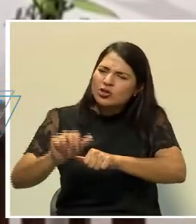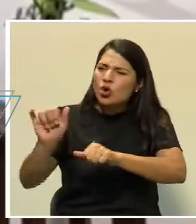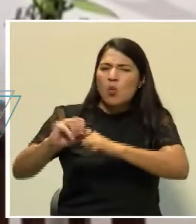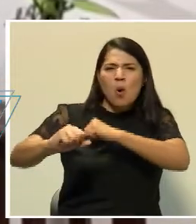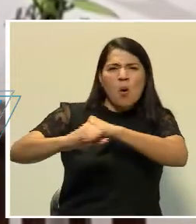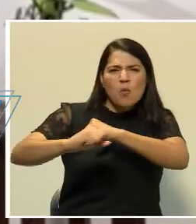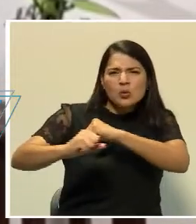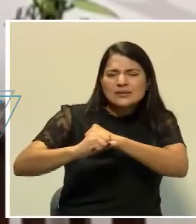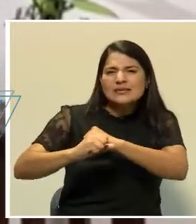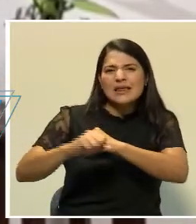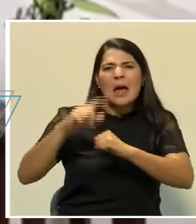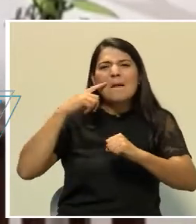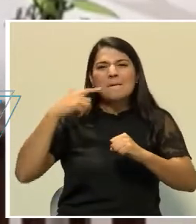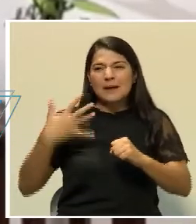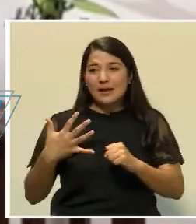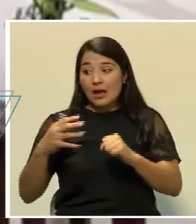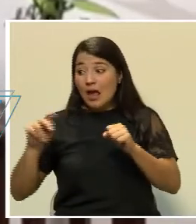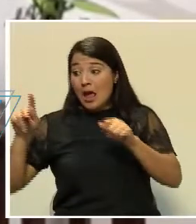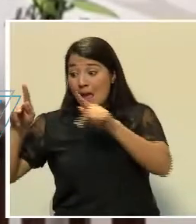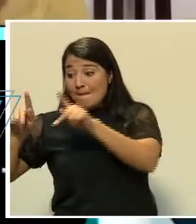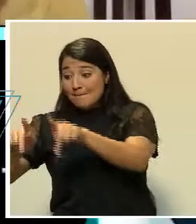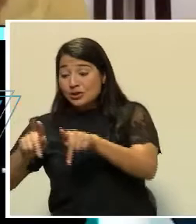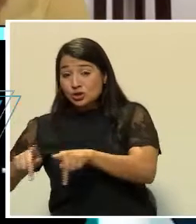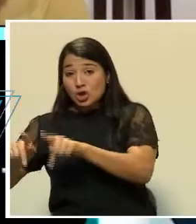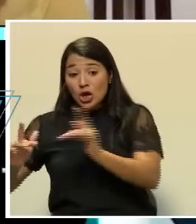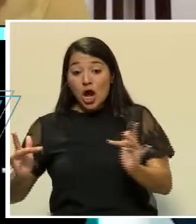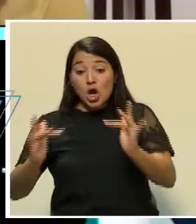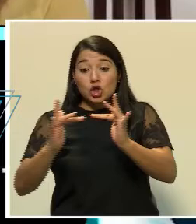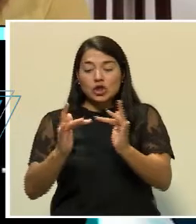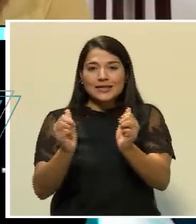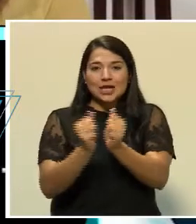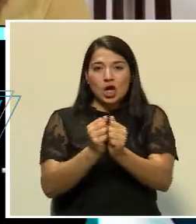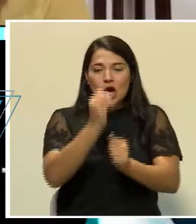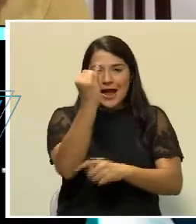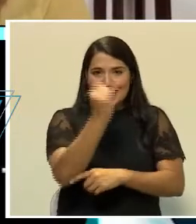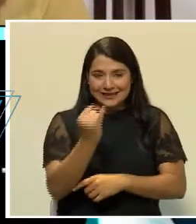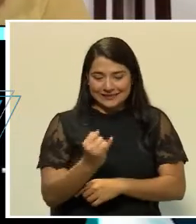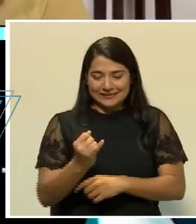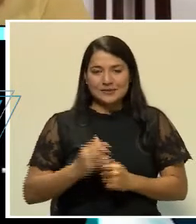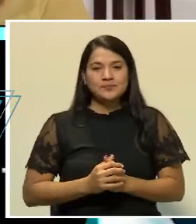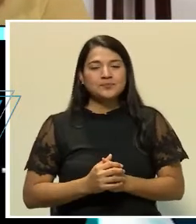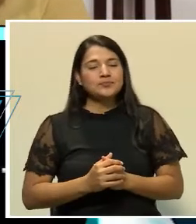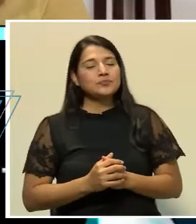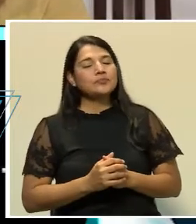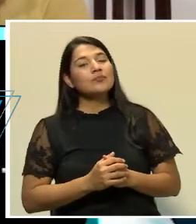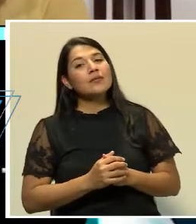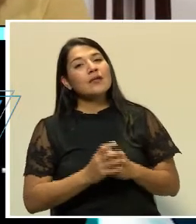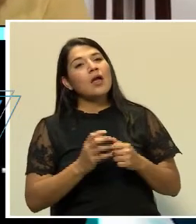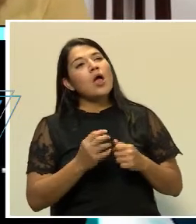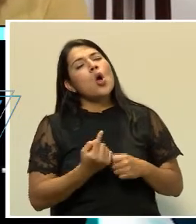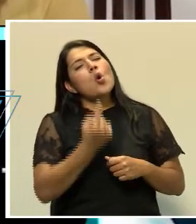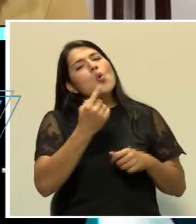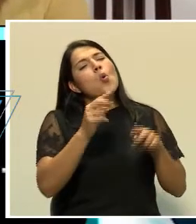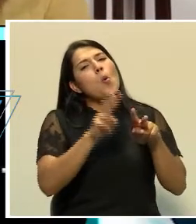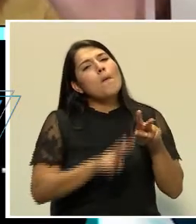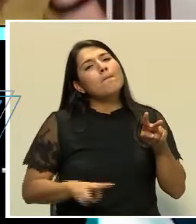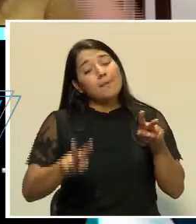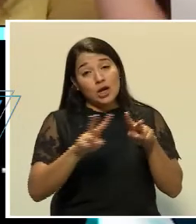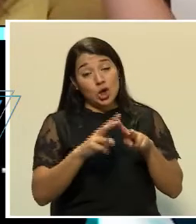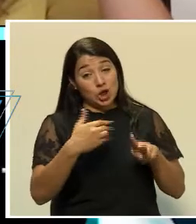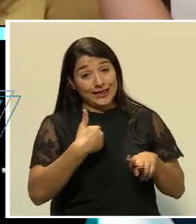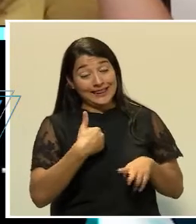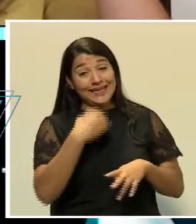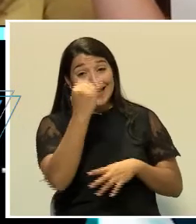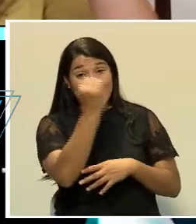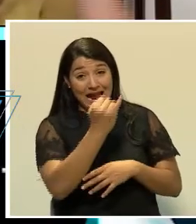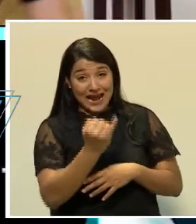públicos con los artistas y sus mensajes. Iris, más allá de esta pandemia, uno de los valores del arte